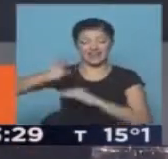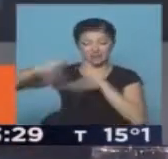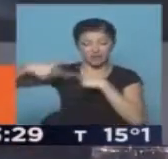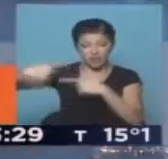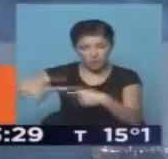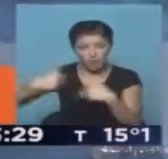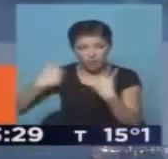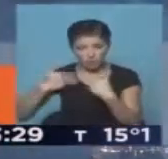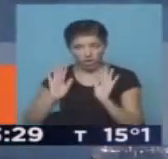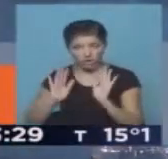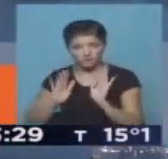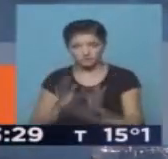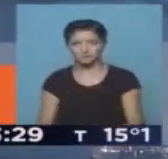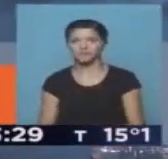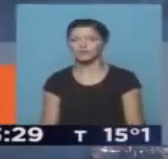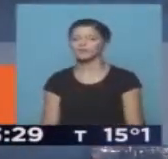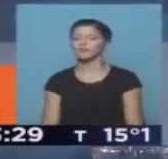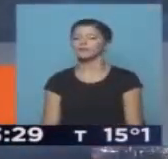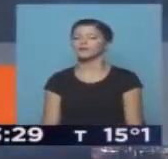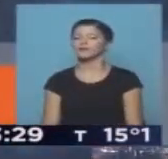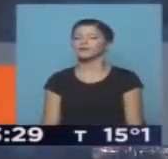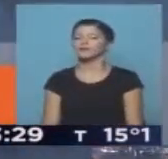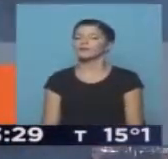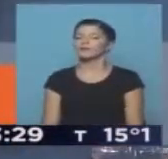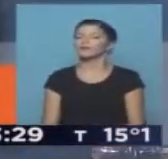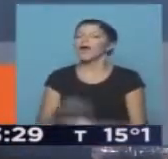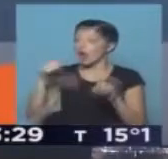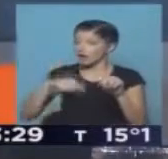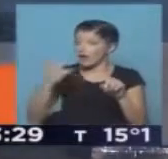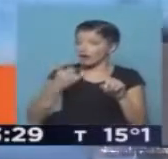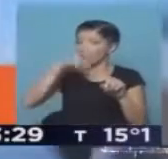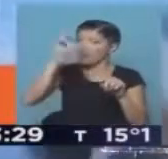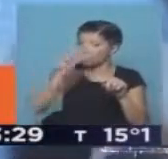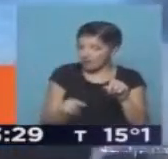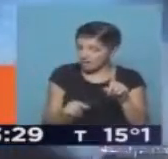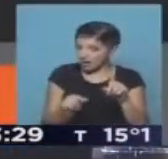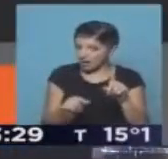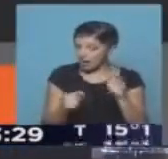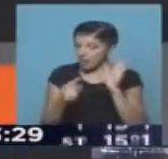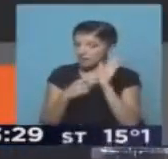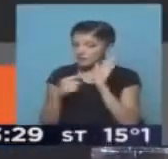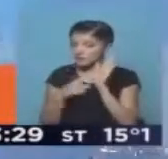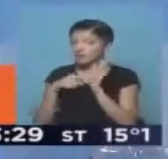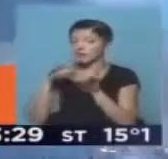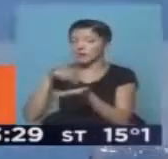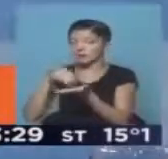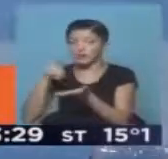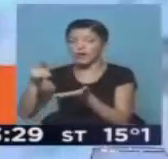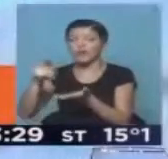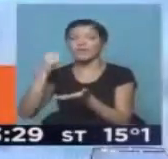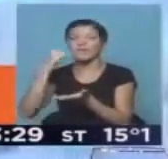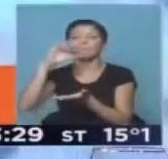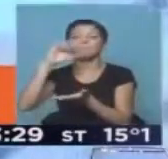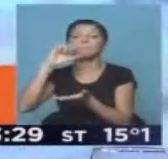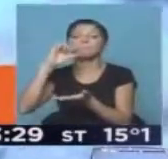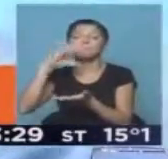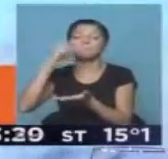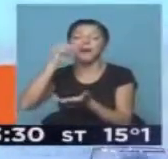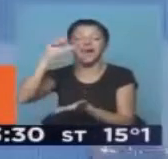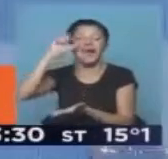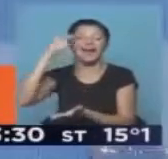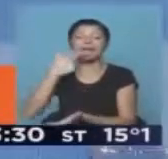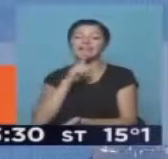sola cosa estamos publicando en el próximo en el número del libro que estén acá si un mapa de palestina de los territorios palestinos y jordania y gaza en el cual lo que